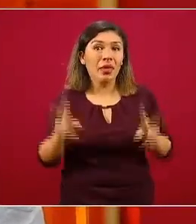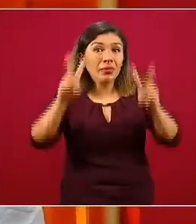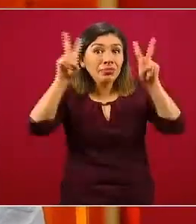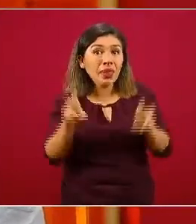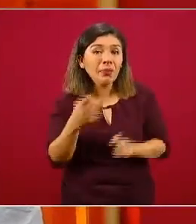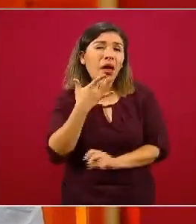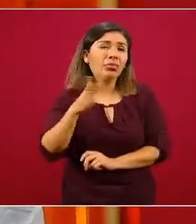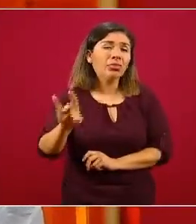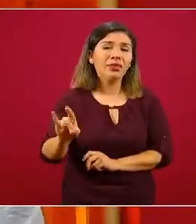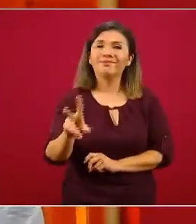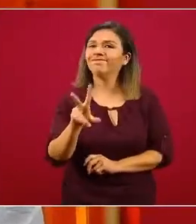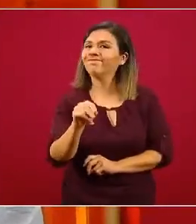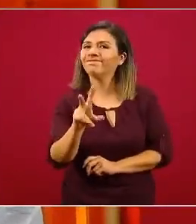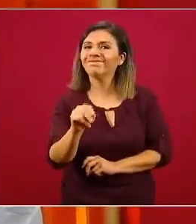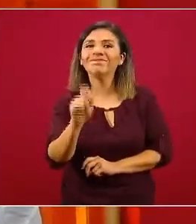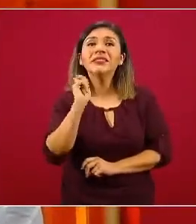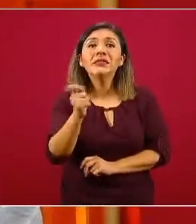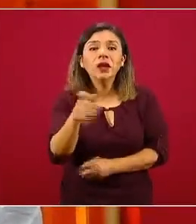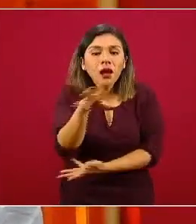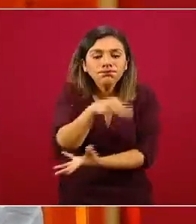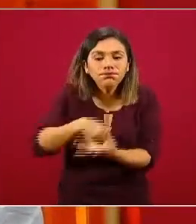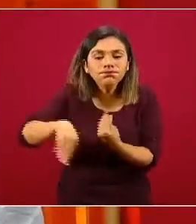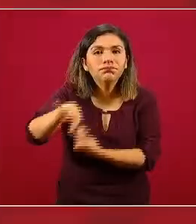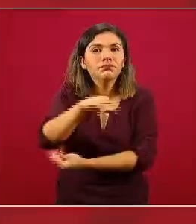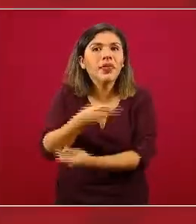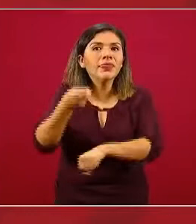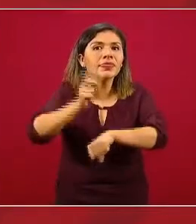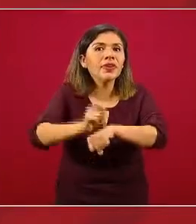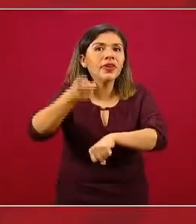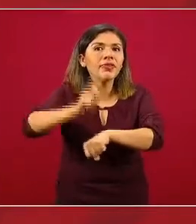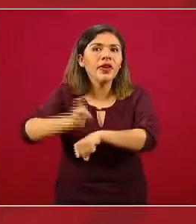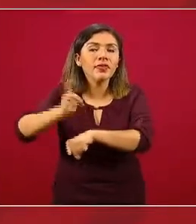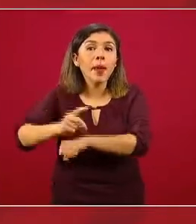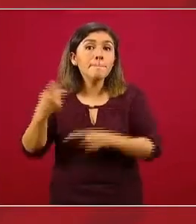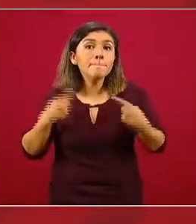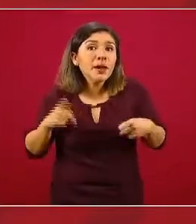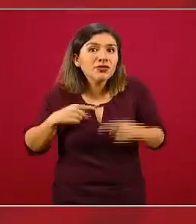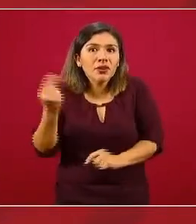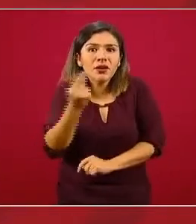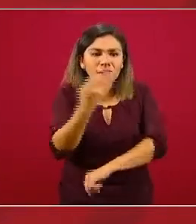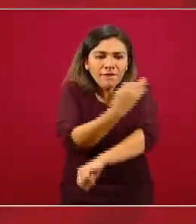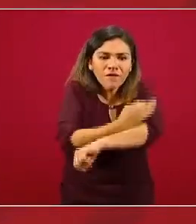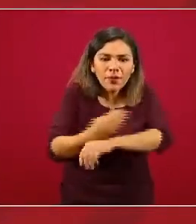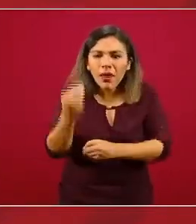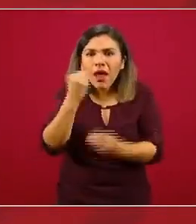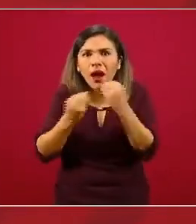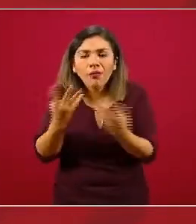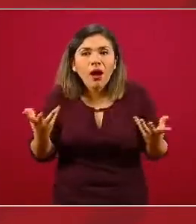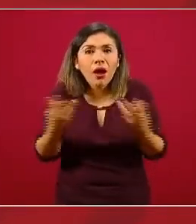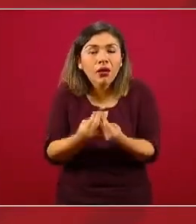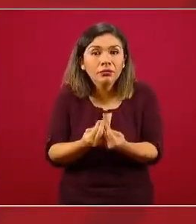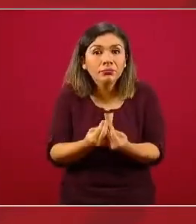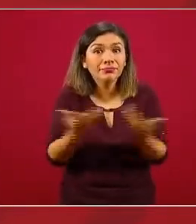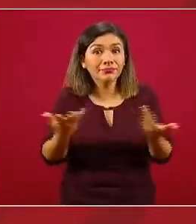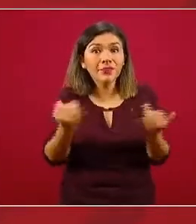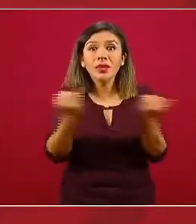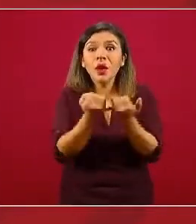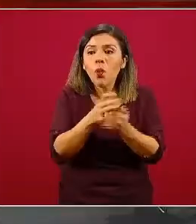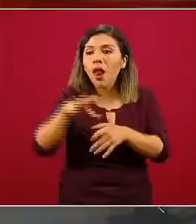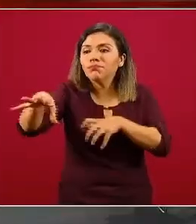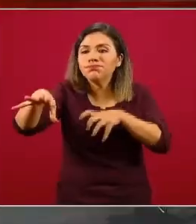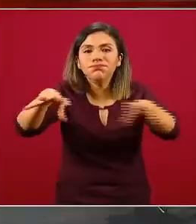menor, es la sustentación diaria de las personas, de las familias y por extensión de las